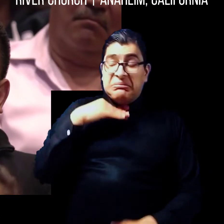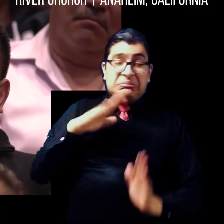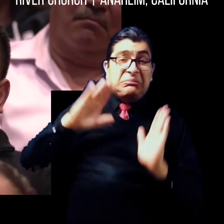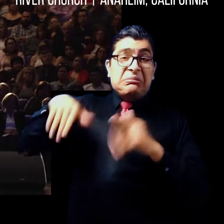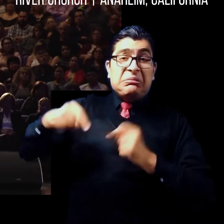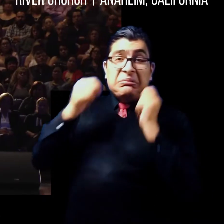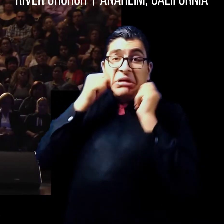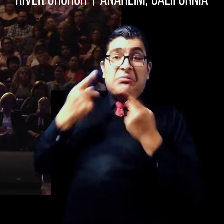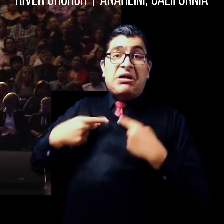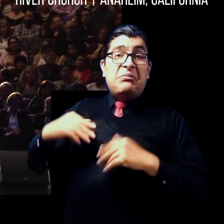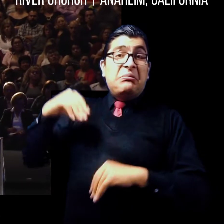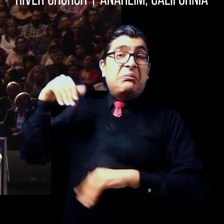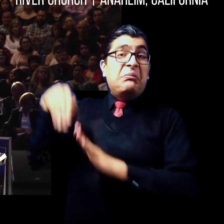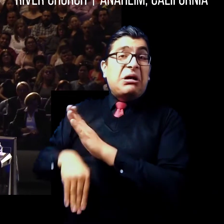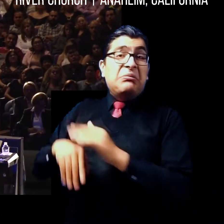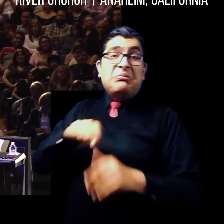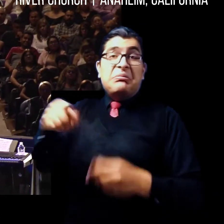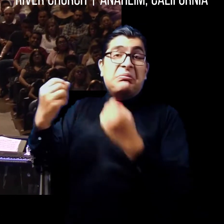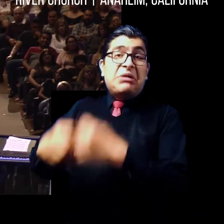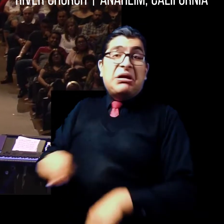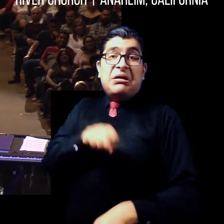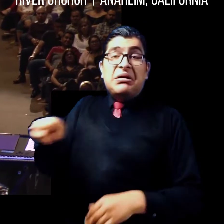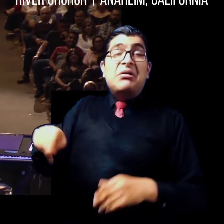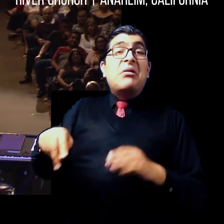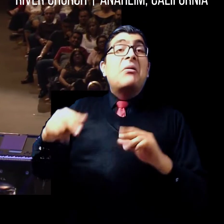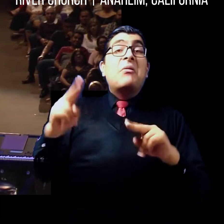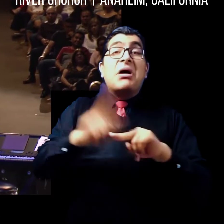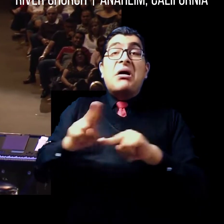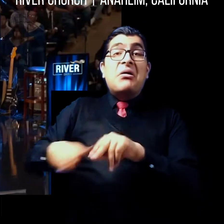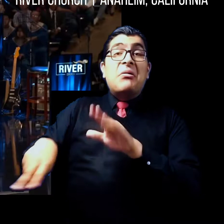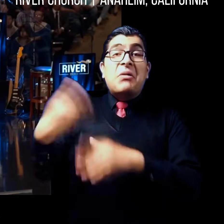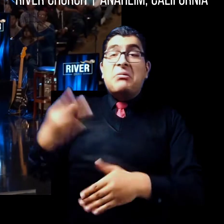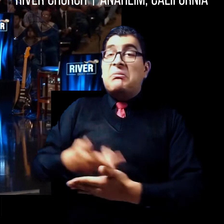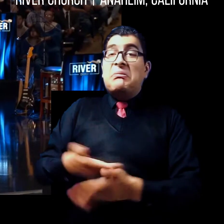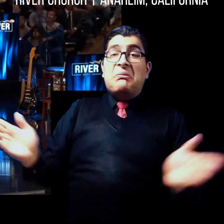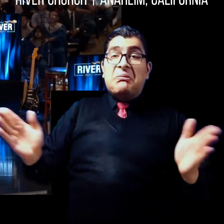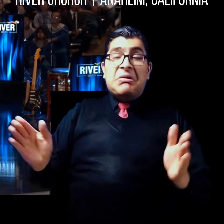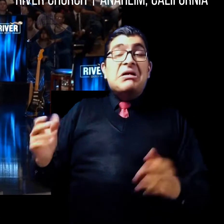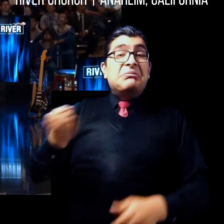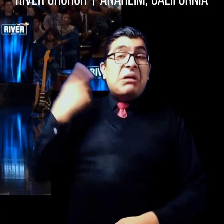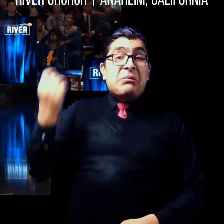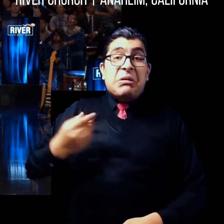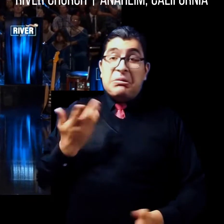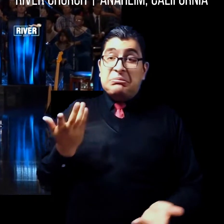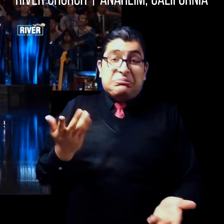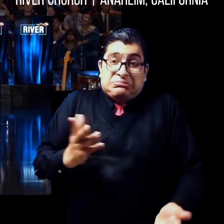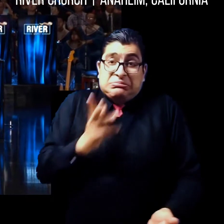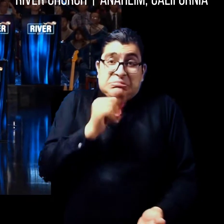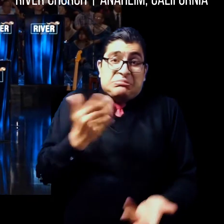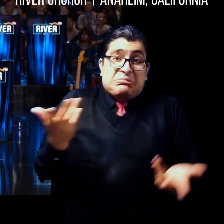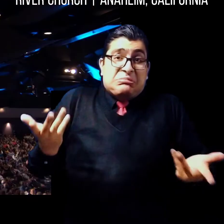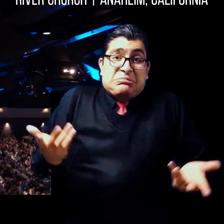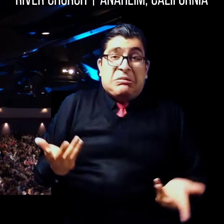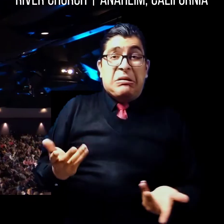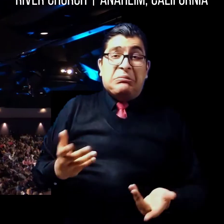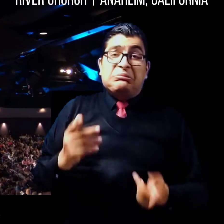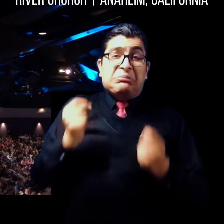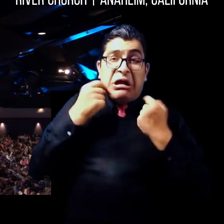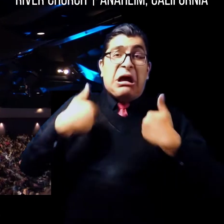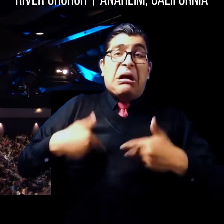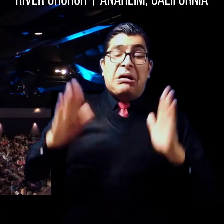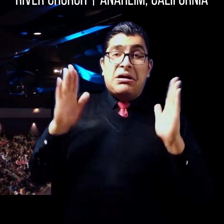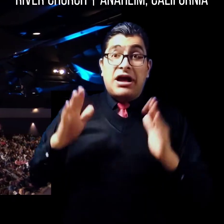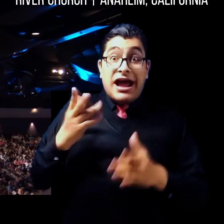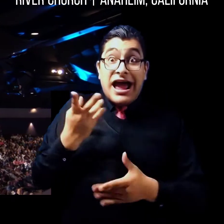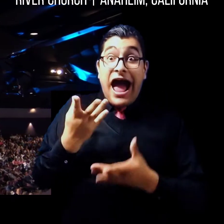las almas perdidas, hay sillas vacías. Hay servicios que no se pueden realizar. Hay